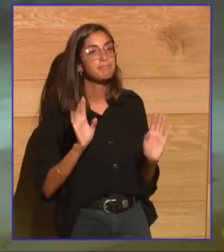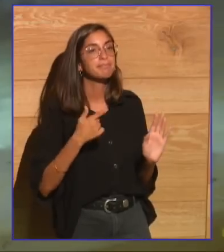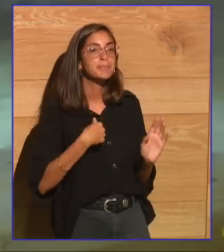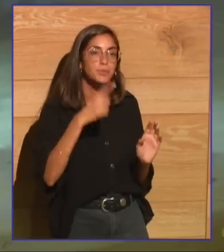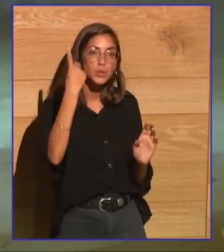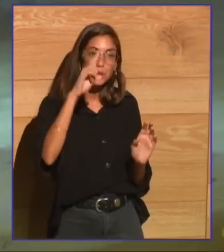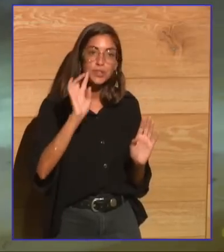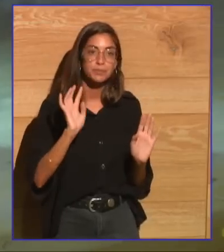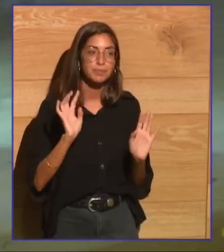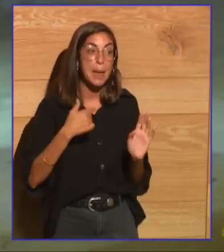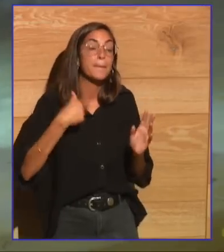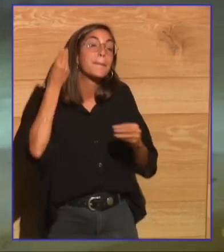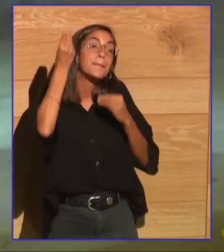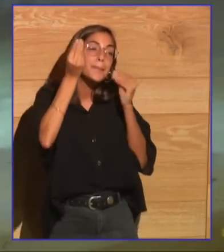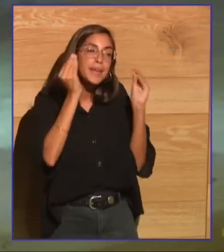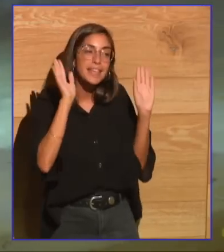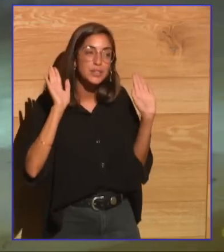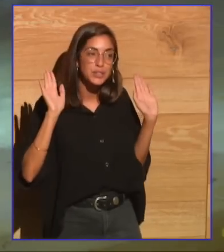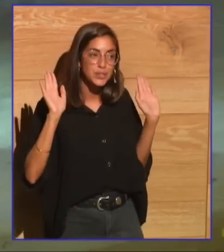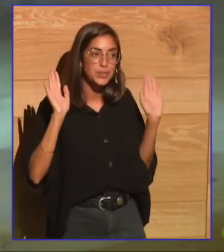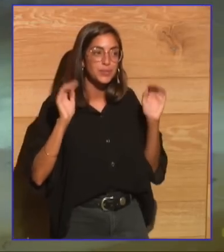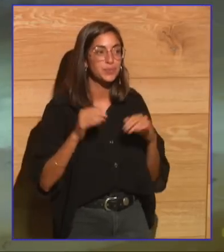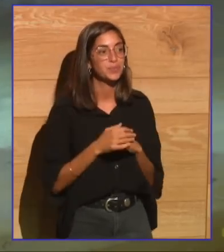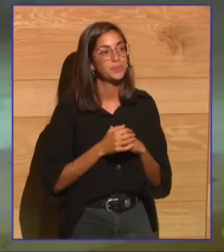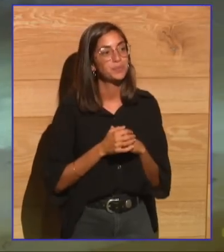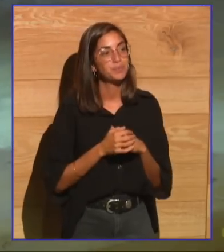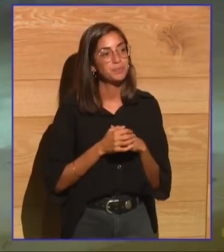claro creo que es imprescindible aquí